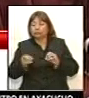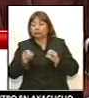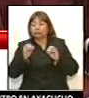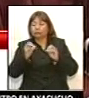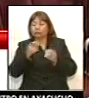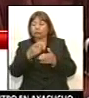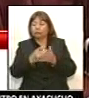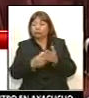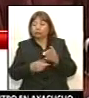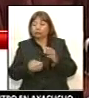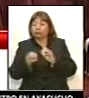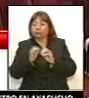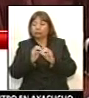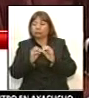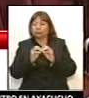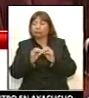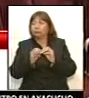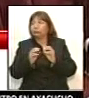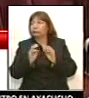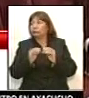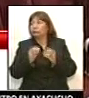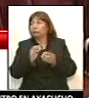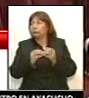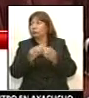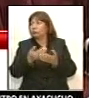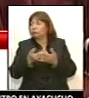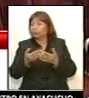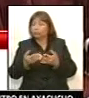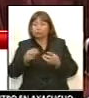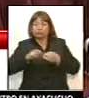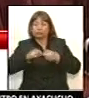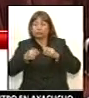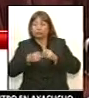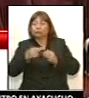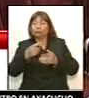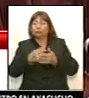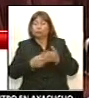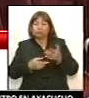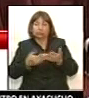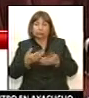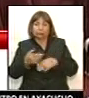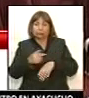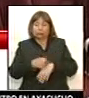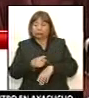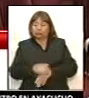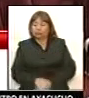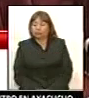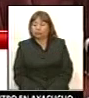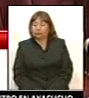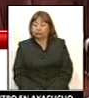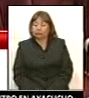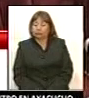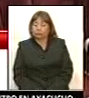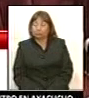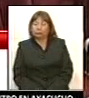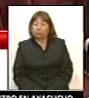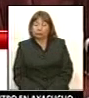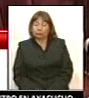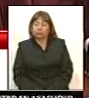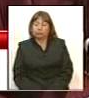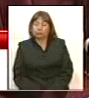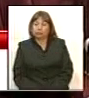qué solución para resolver este problema? ¿Y en qué plazo? Ahora, si dice